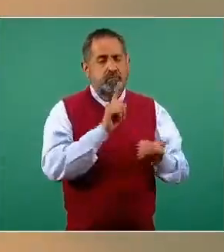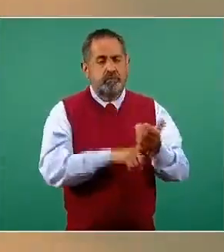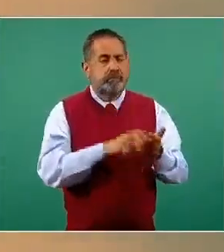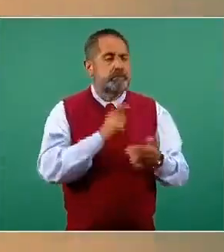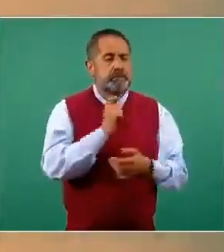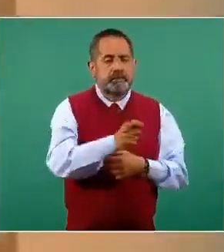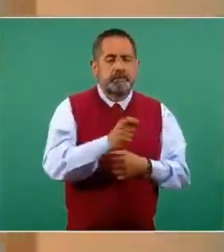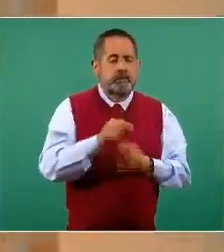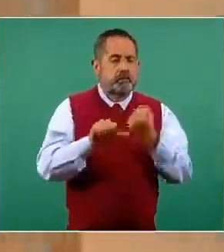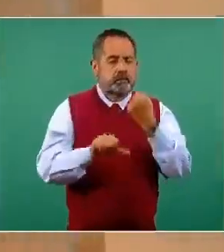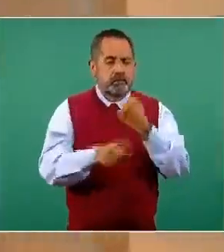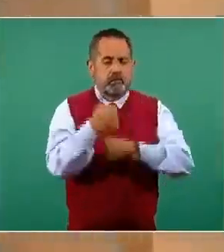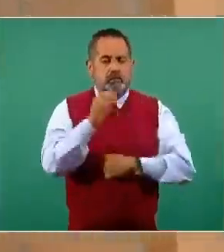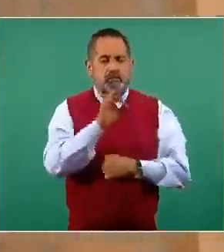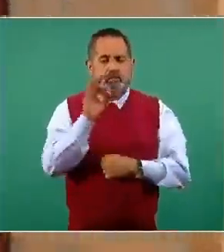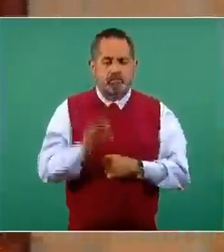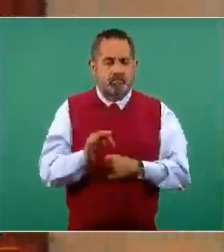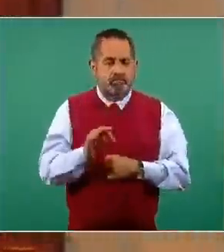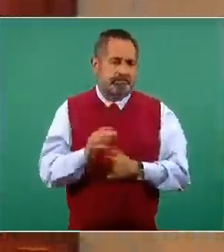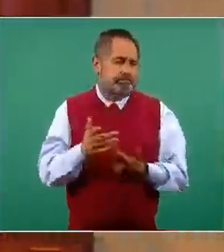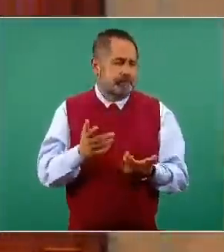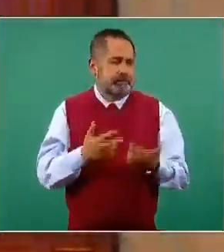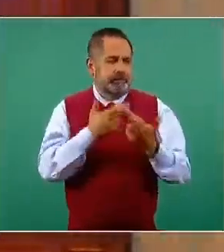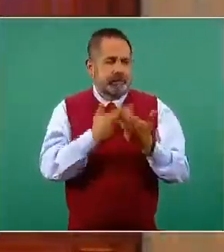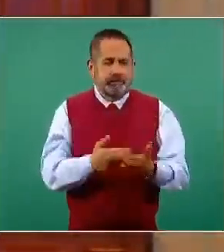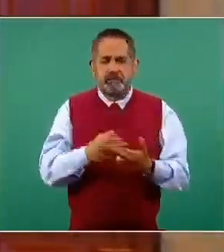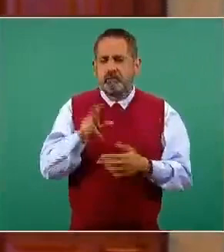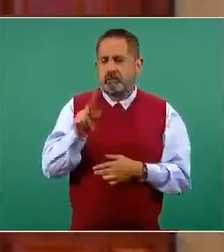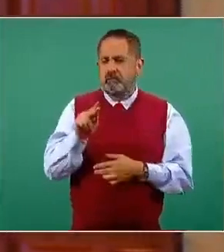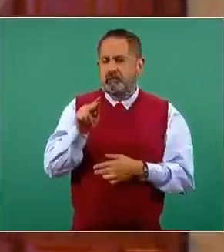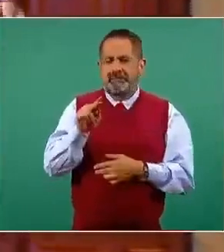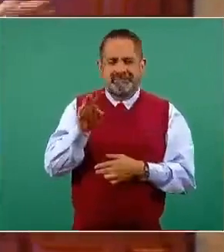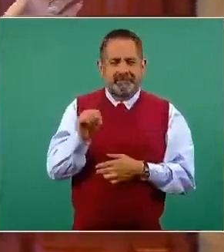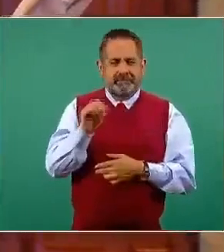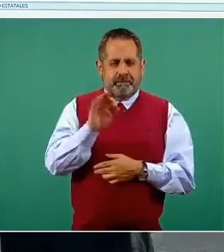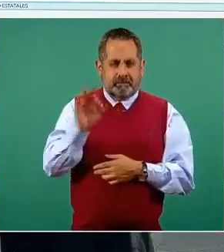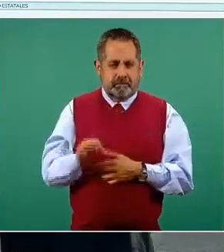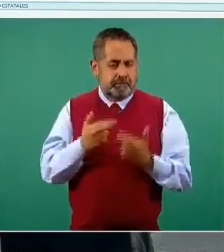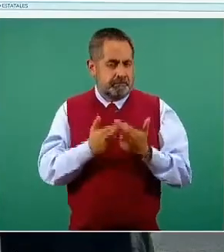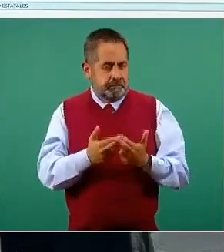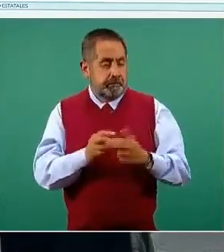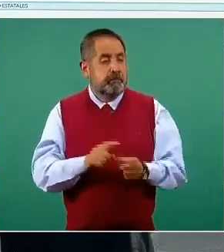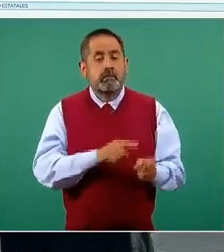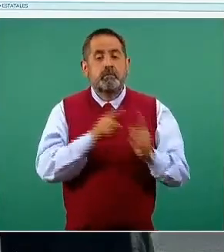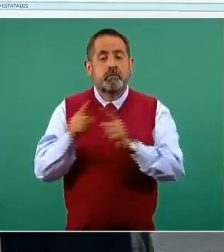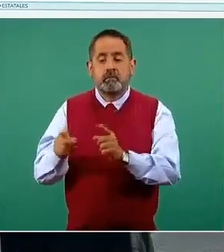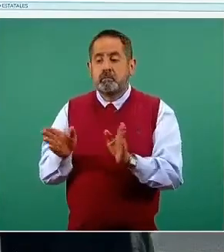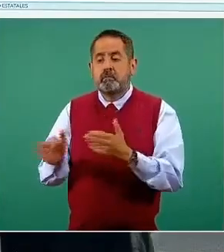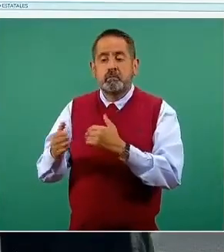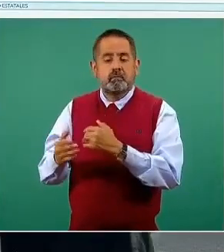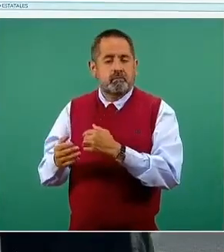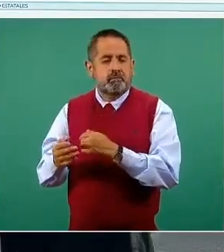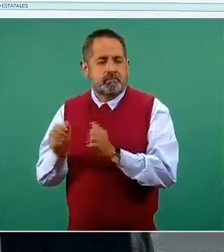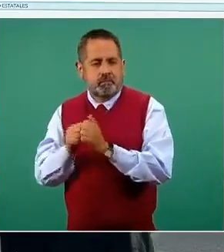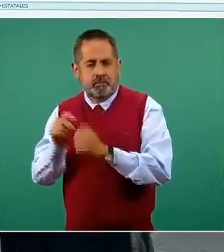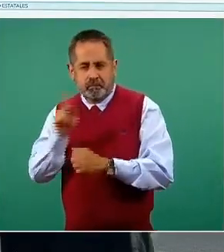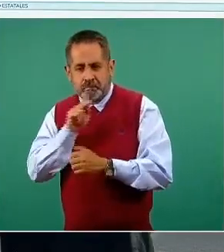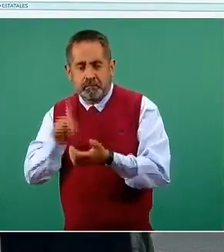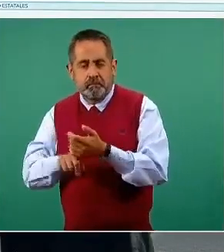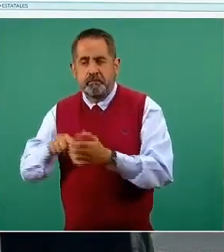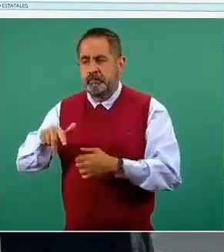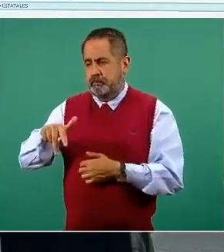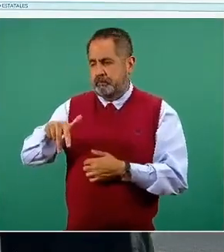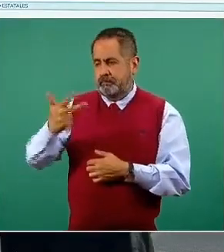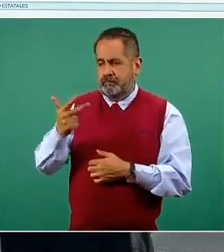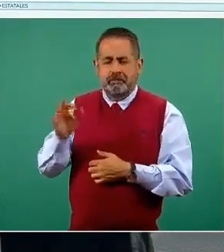país del 11%, y hablando de camas con ventilador tenemos una ocupación del 13%. Esto se